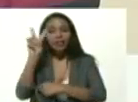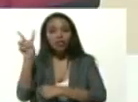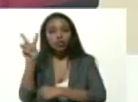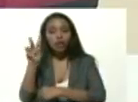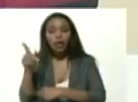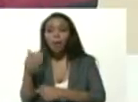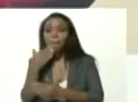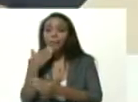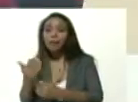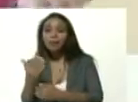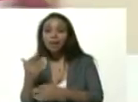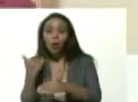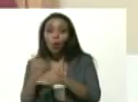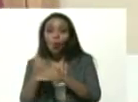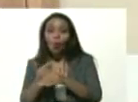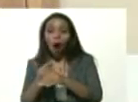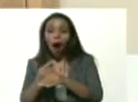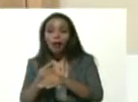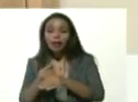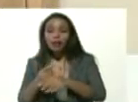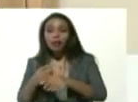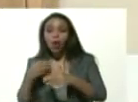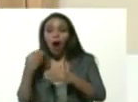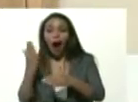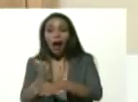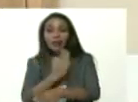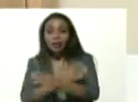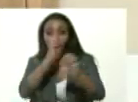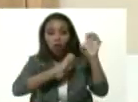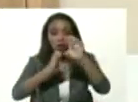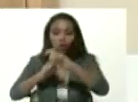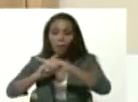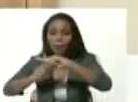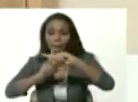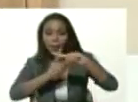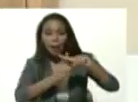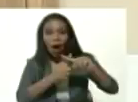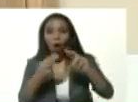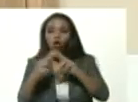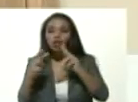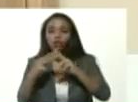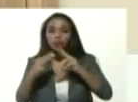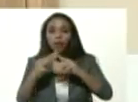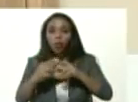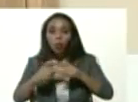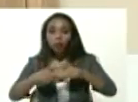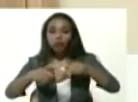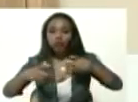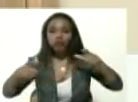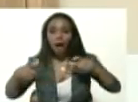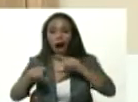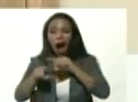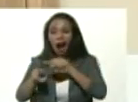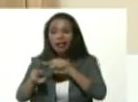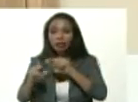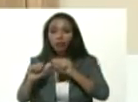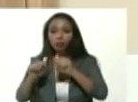un despistaje masivo, un conocimiento masivo. De ahí entonces